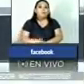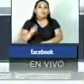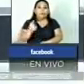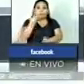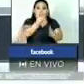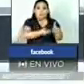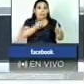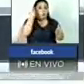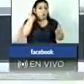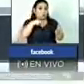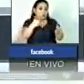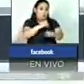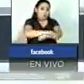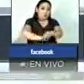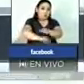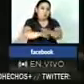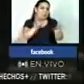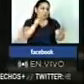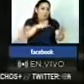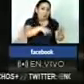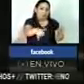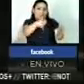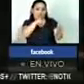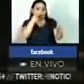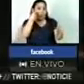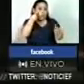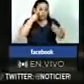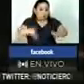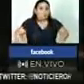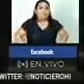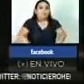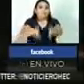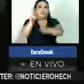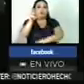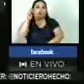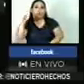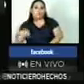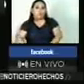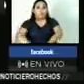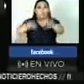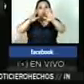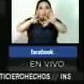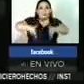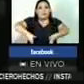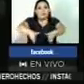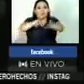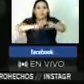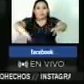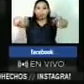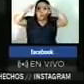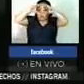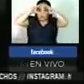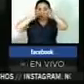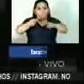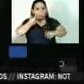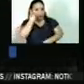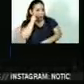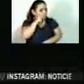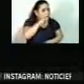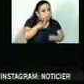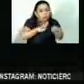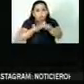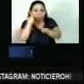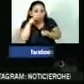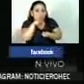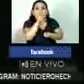Y un hombre fue detenido en estado de ebriedad sobre el kilómetro ocho de la avenida Monseñor Romero por agentes del cuerpo de agentes metropolitanos que patrullaban esa zona.